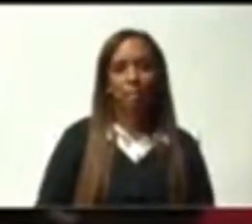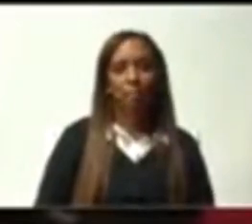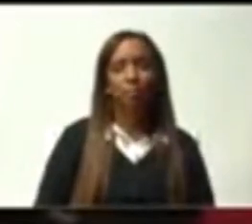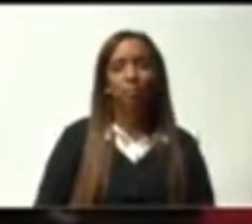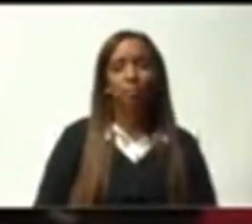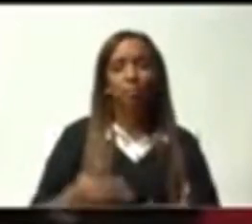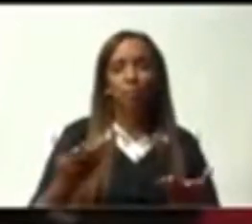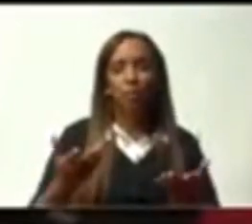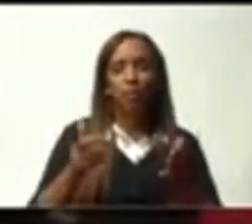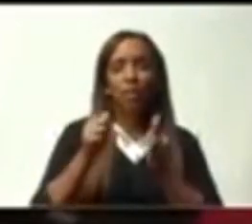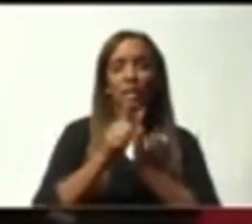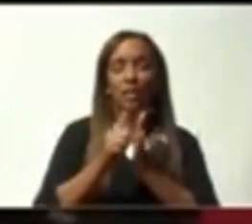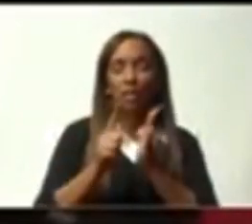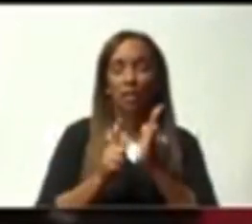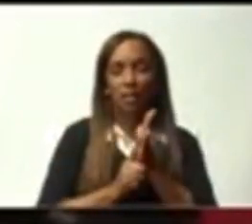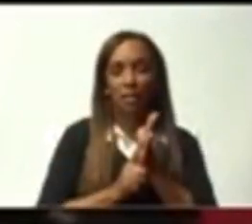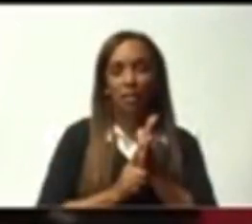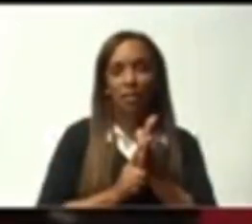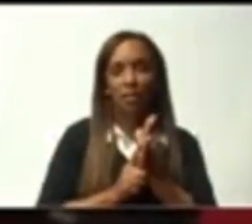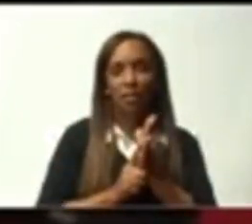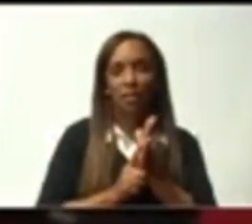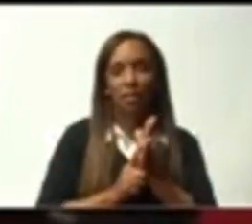lo voy a cuestionar.